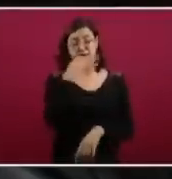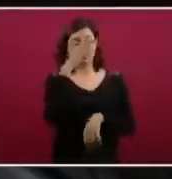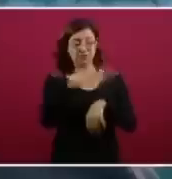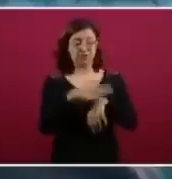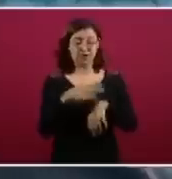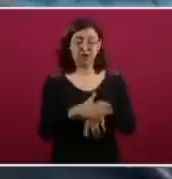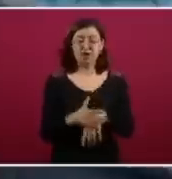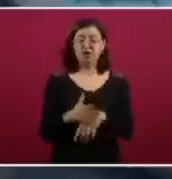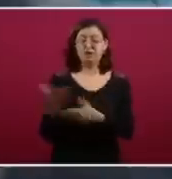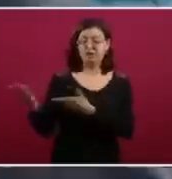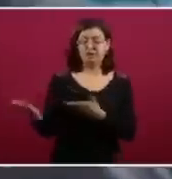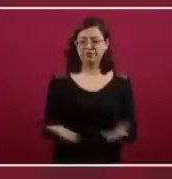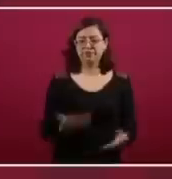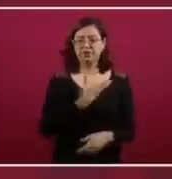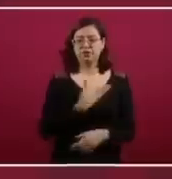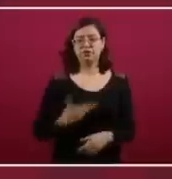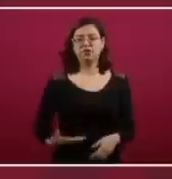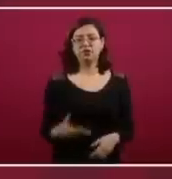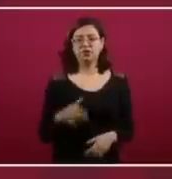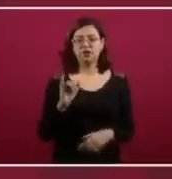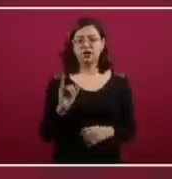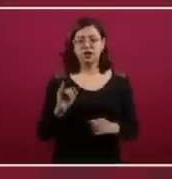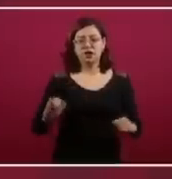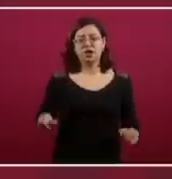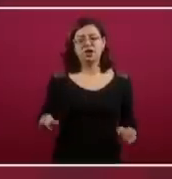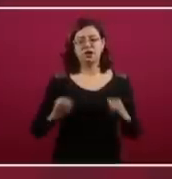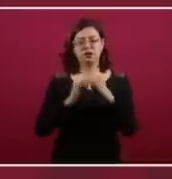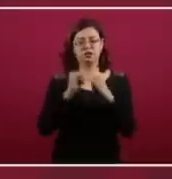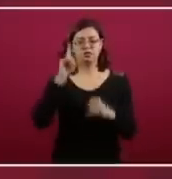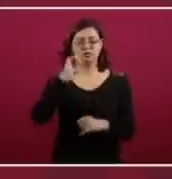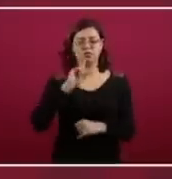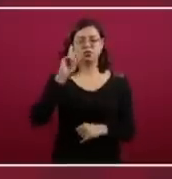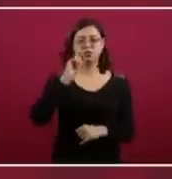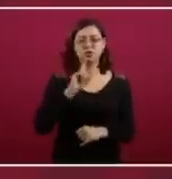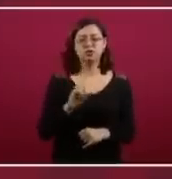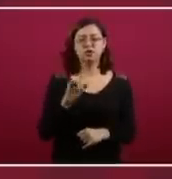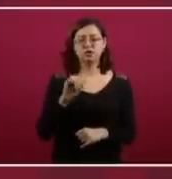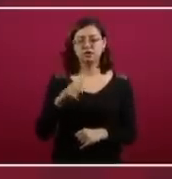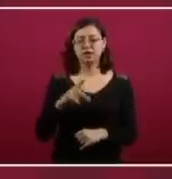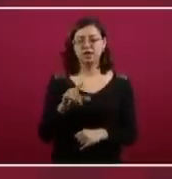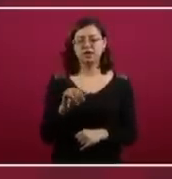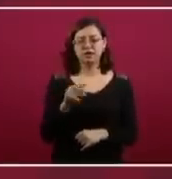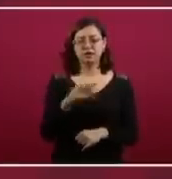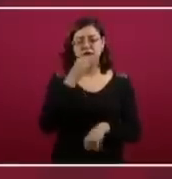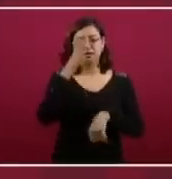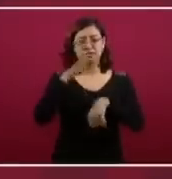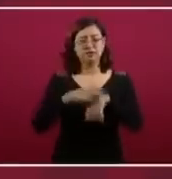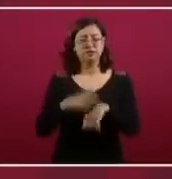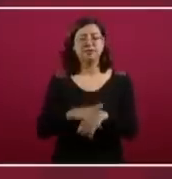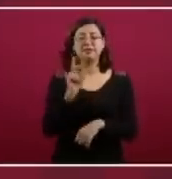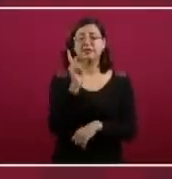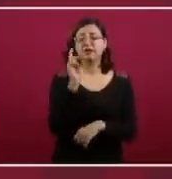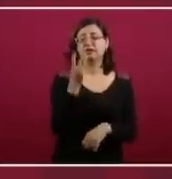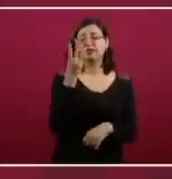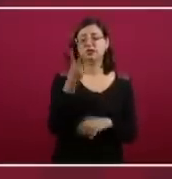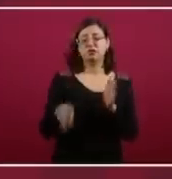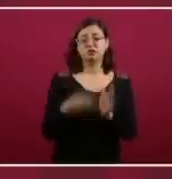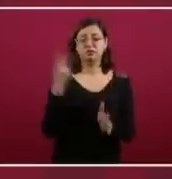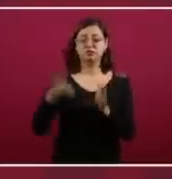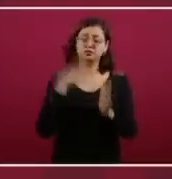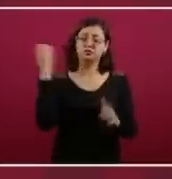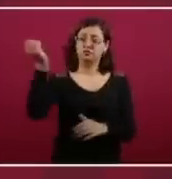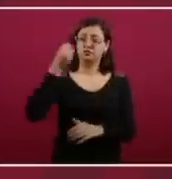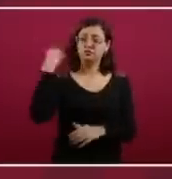un momento más la presidenta de Inmujeres, Nadine, se han realizado 32 foros en las